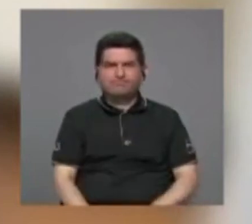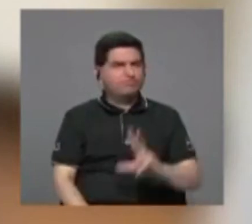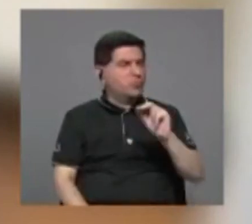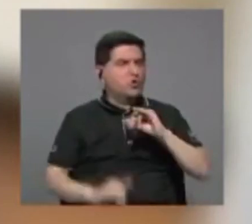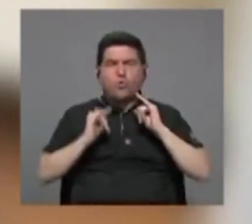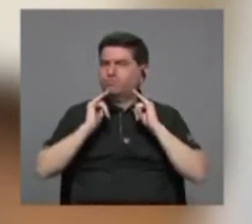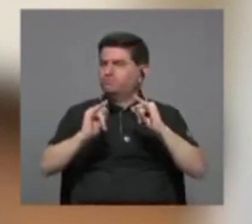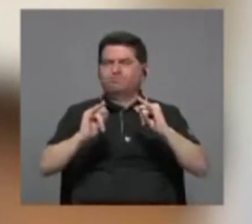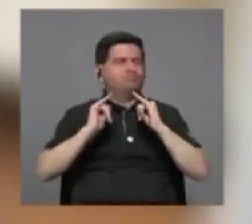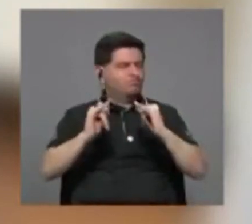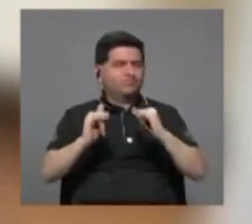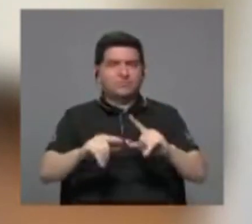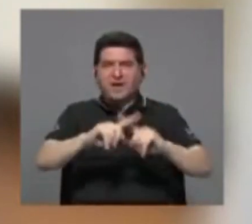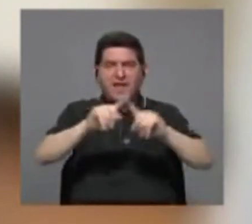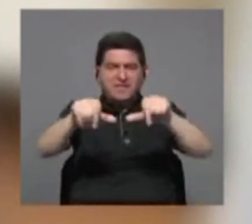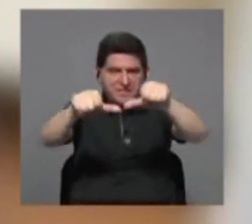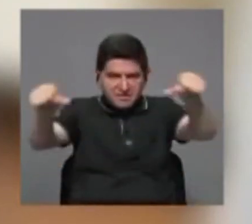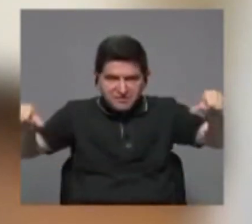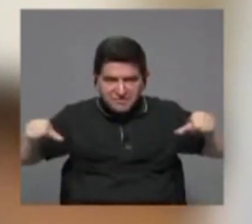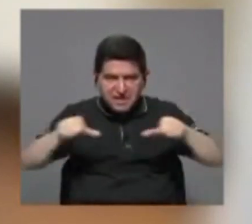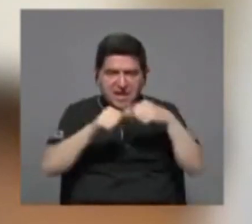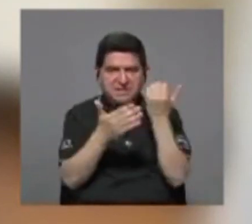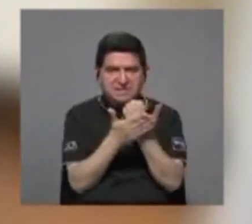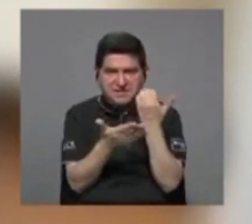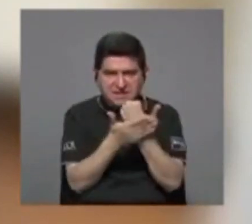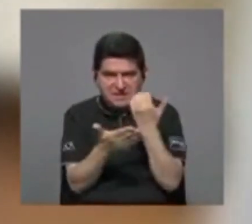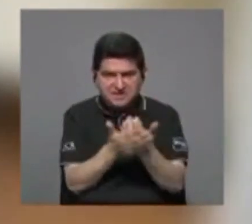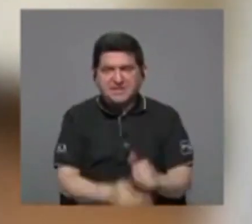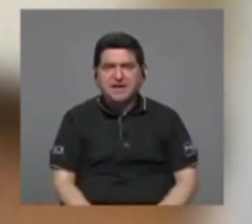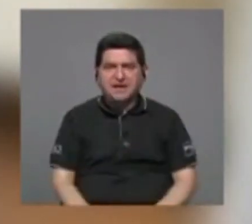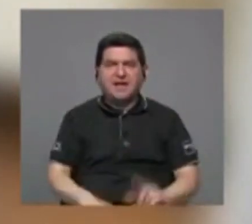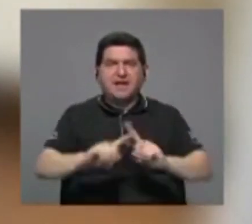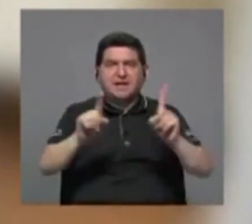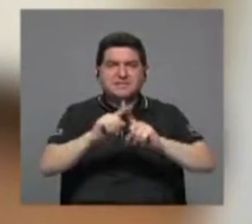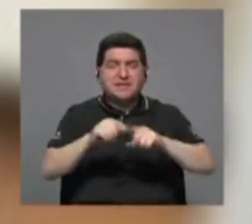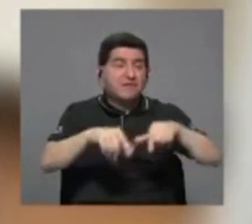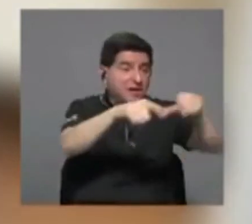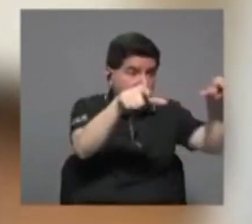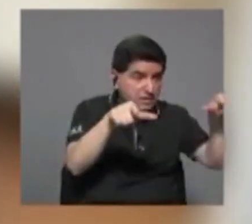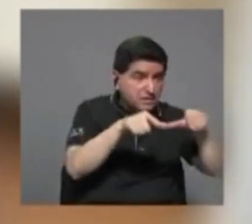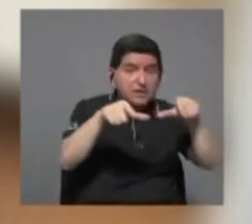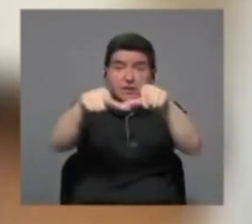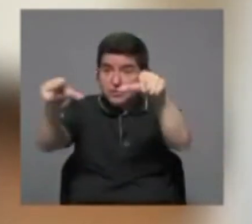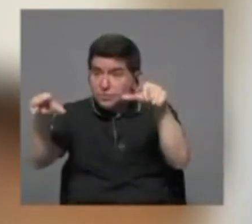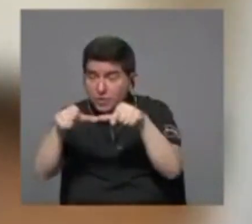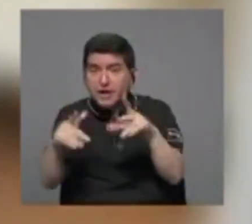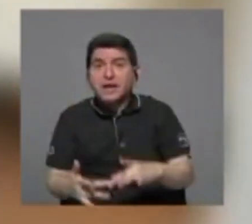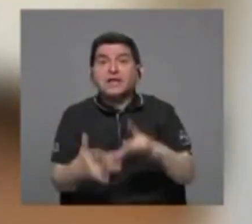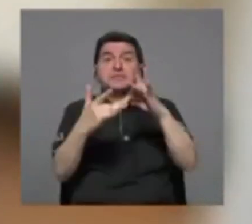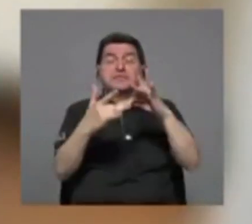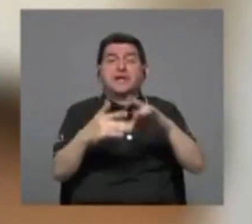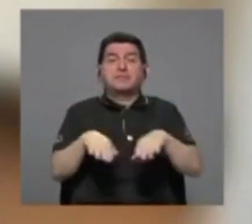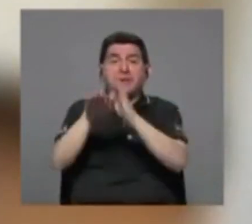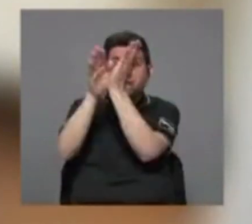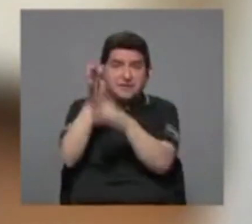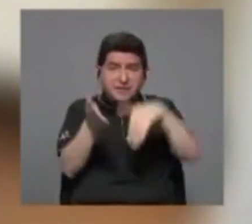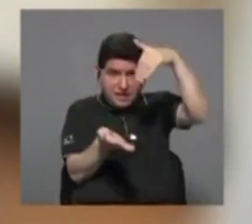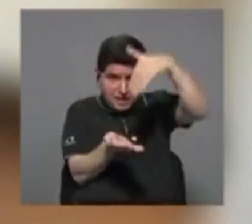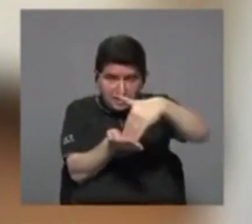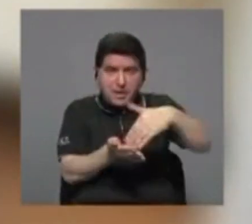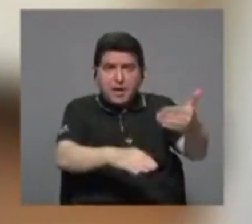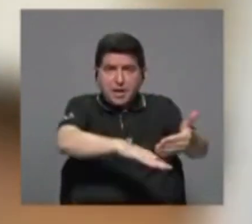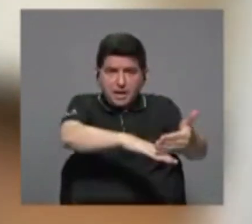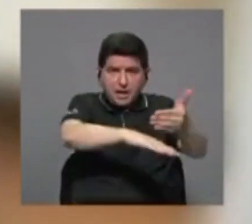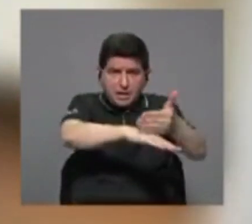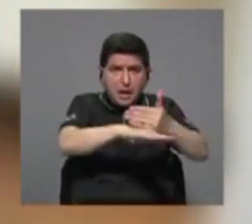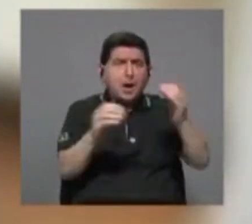asimétrica entre distintos sectores económicos, entre distintos territorios. Hay territorios, especialmente el Valle Central, que la recuperación ha